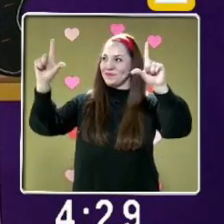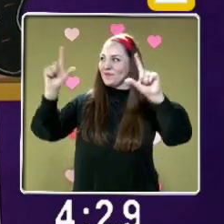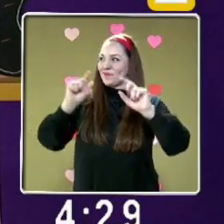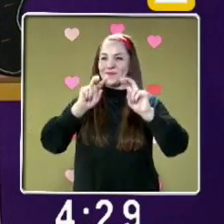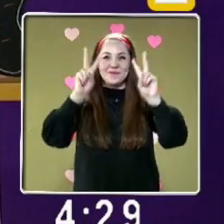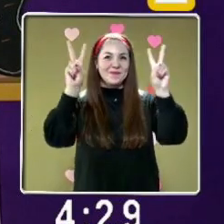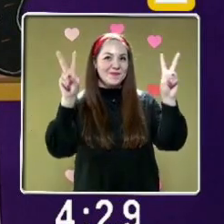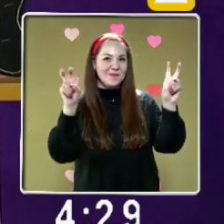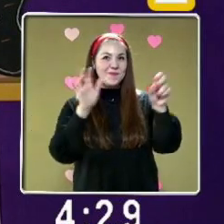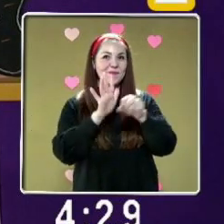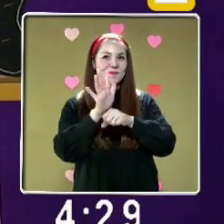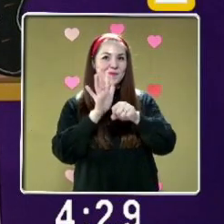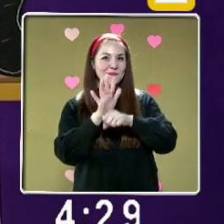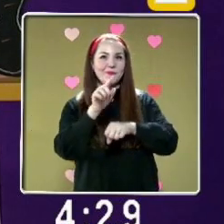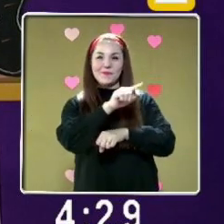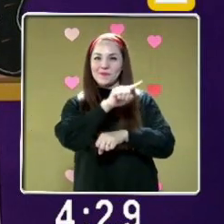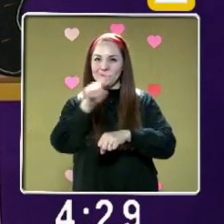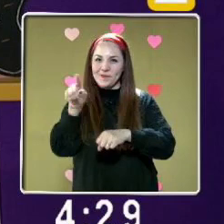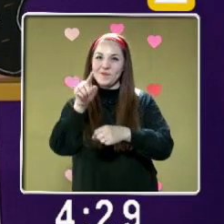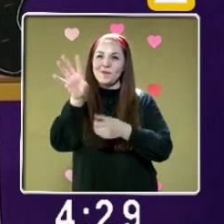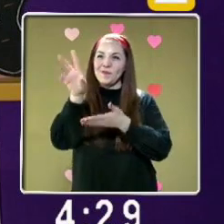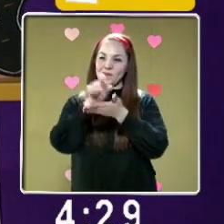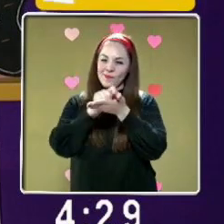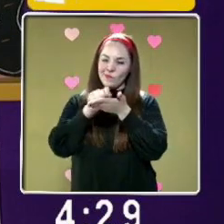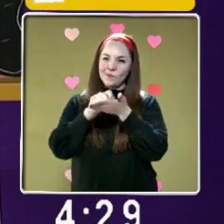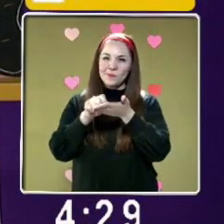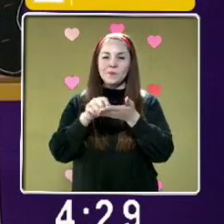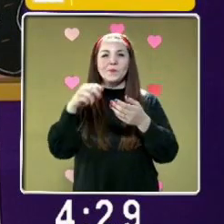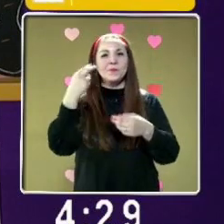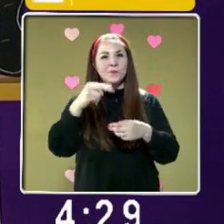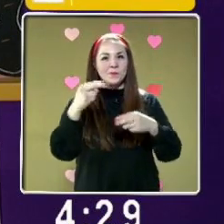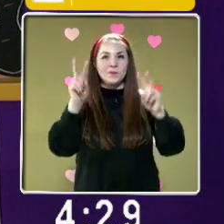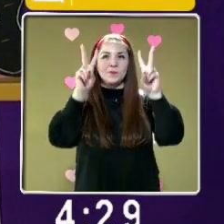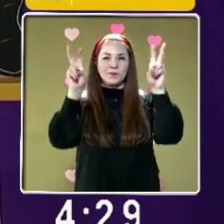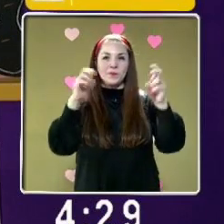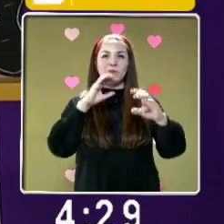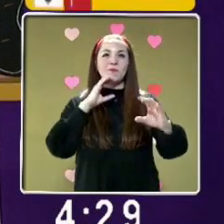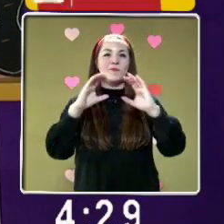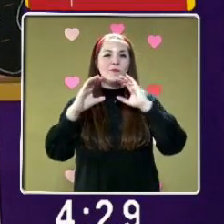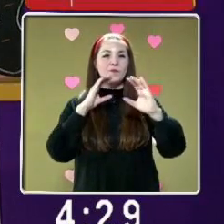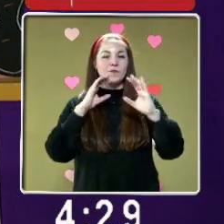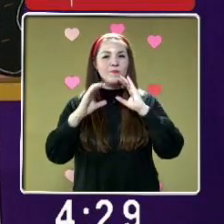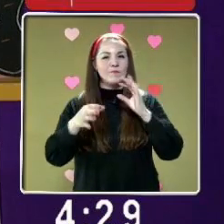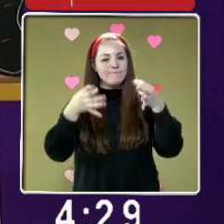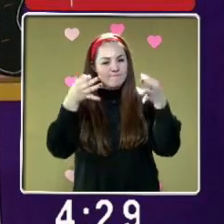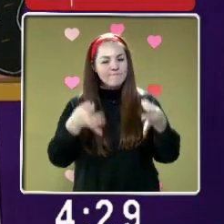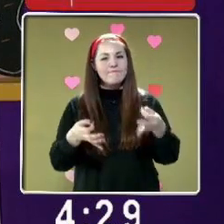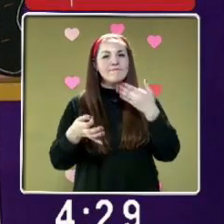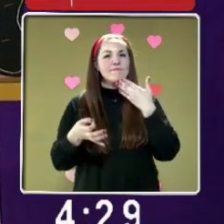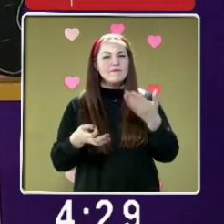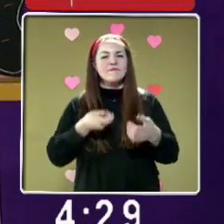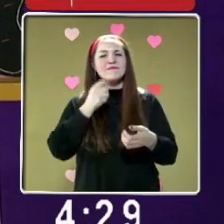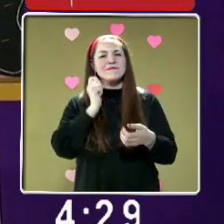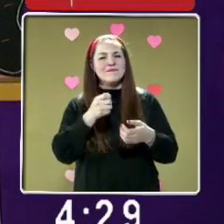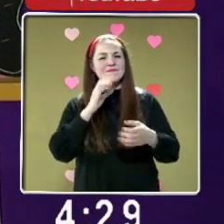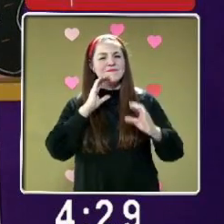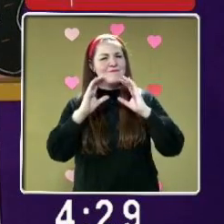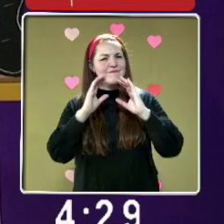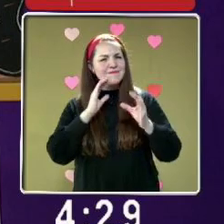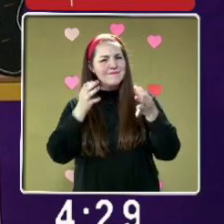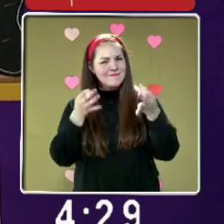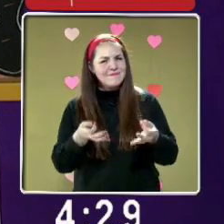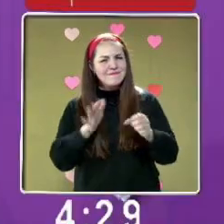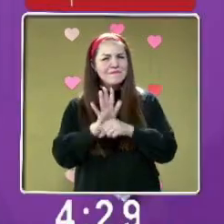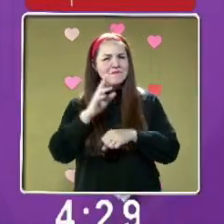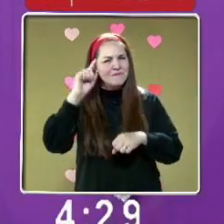que si lo ocupas vayas tomando nota. El tema se llama comunicación asertiva. Y van a decir, ¿qué tiene que ver comunicación asertiva con el